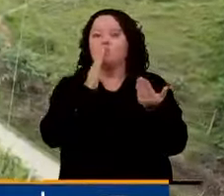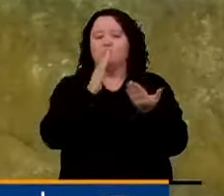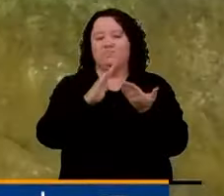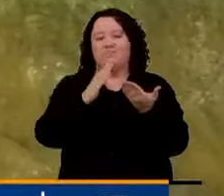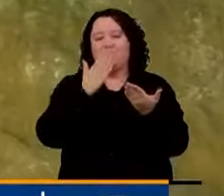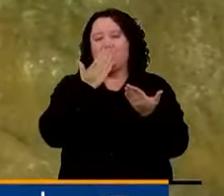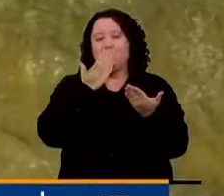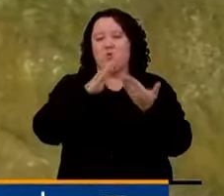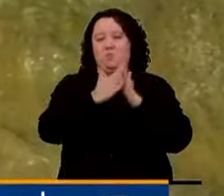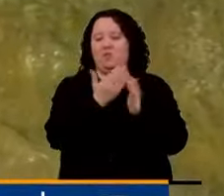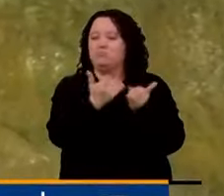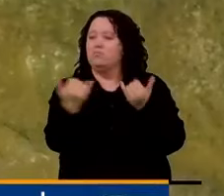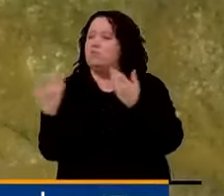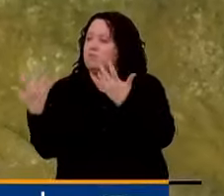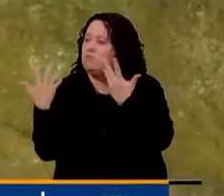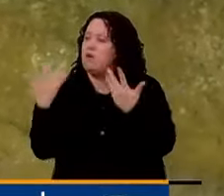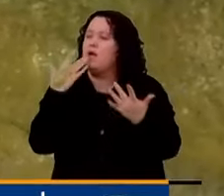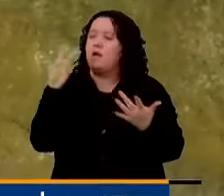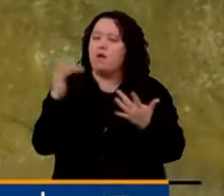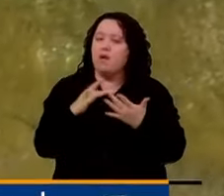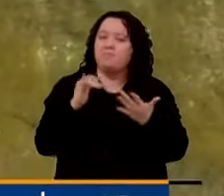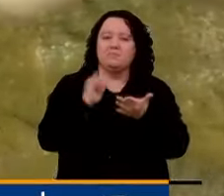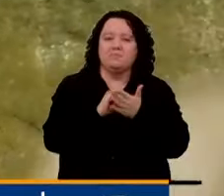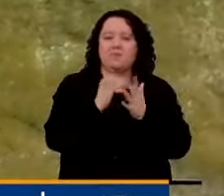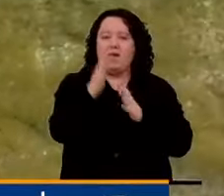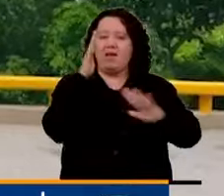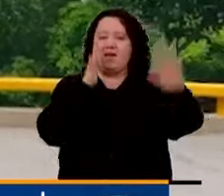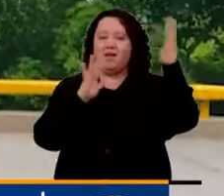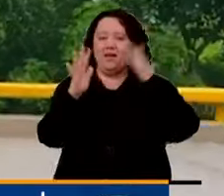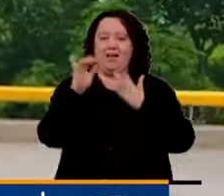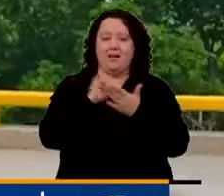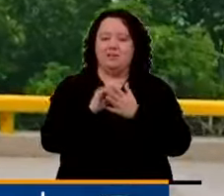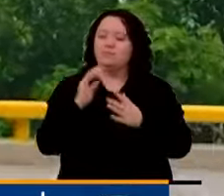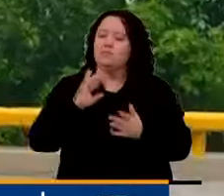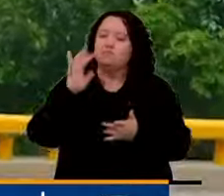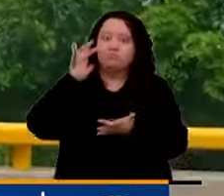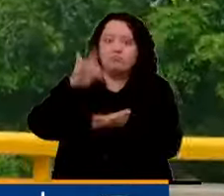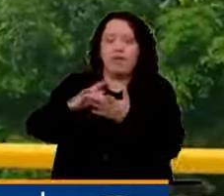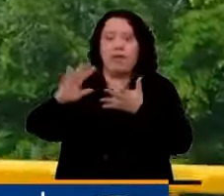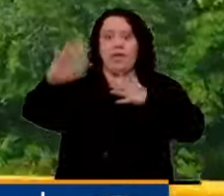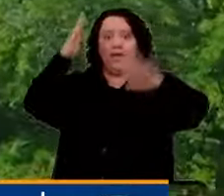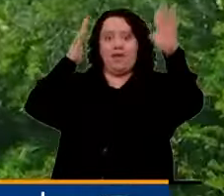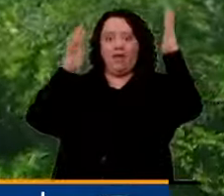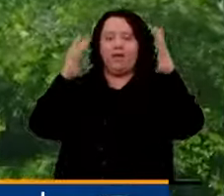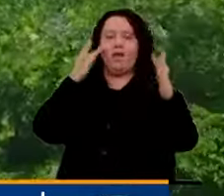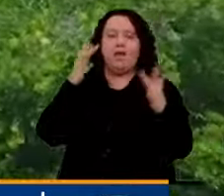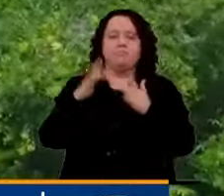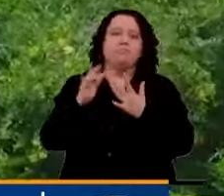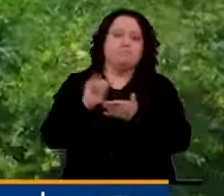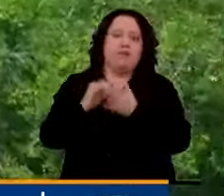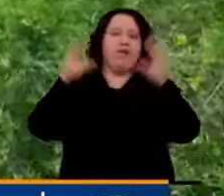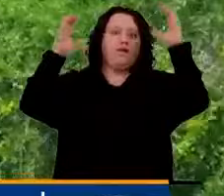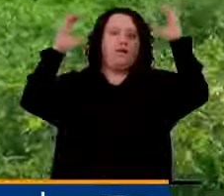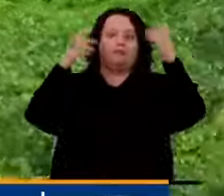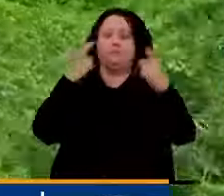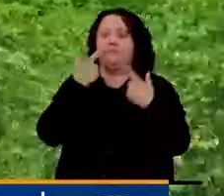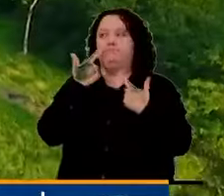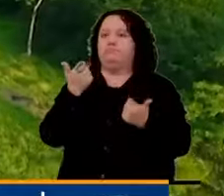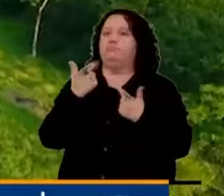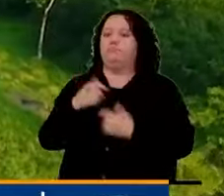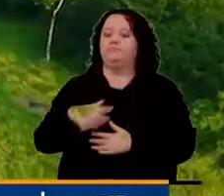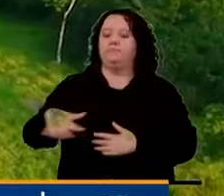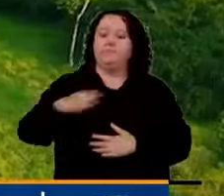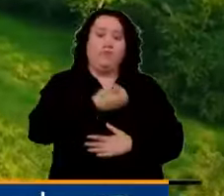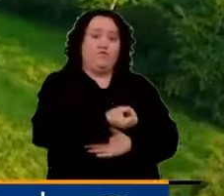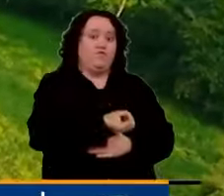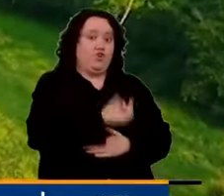de la historia de la Amazonía, Caquetá se convirtió en un destino que encanta a los viajeros. Al llegar a Florencia, los